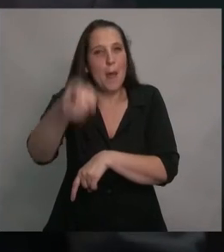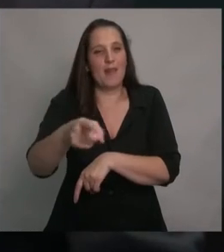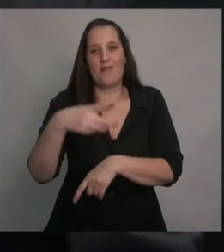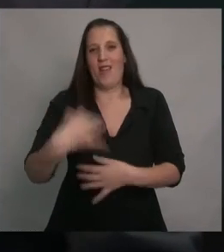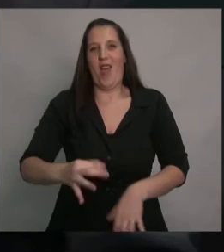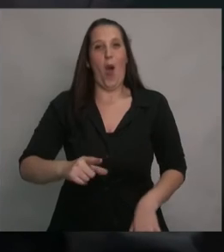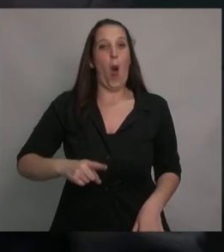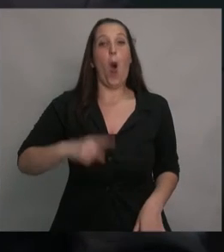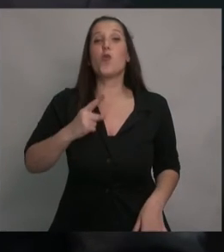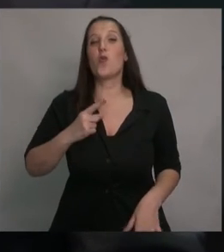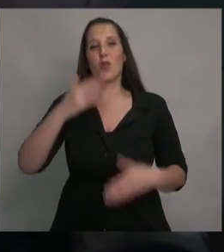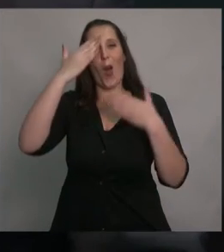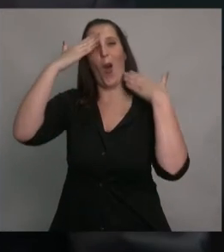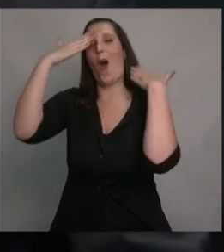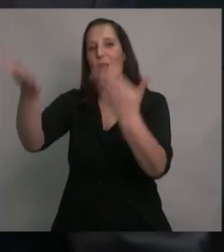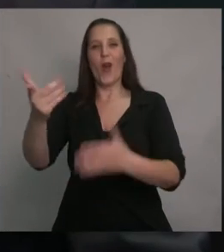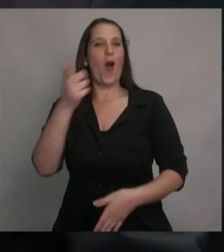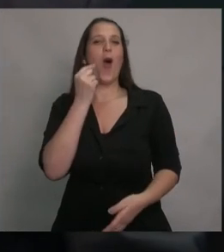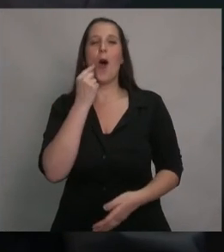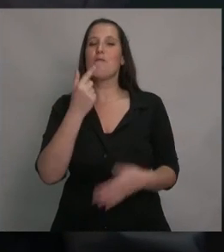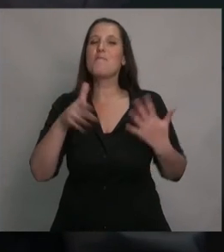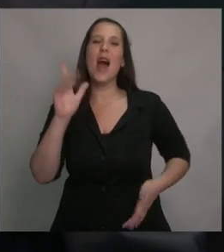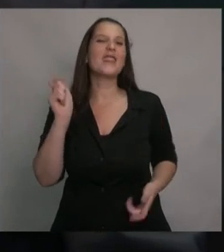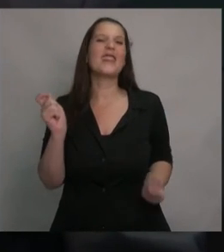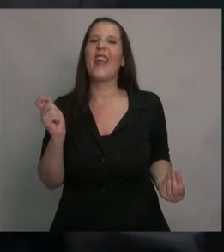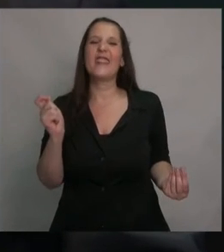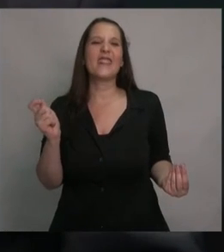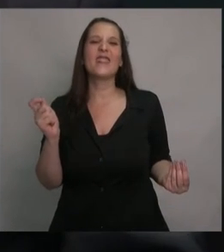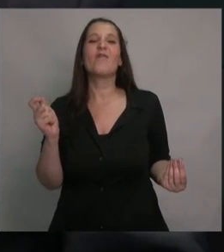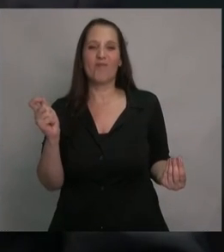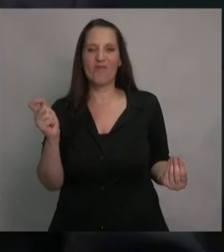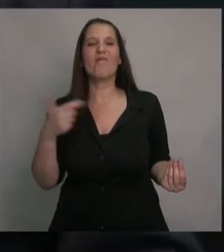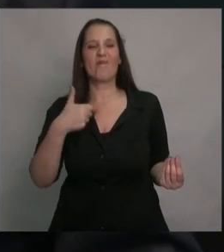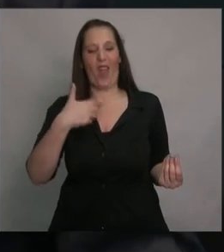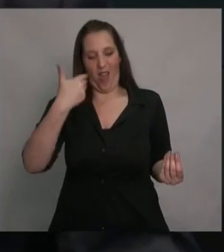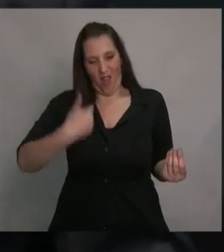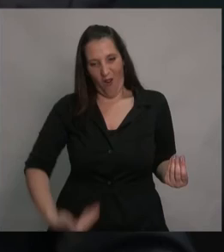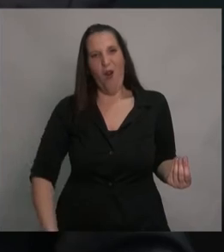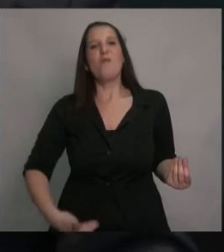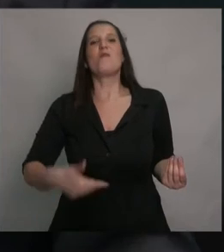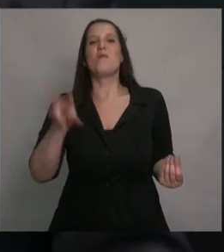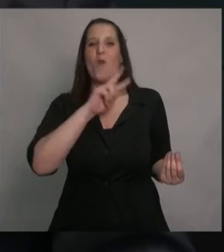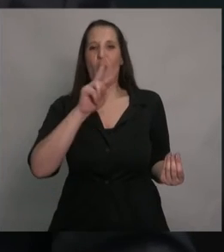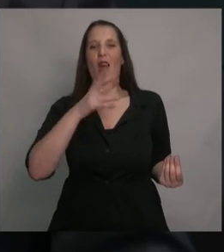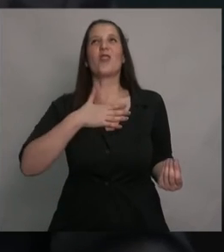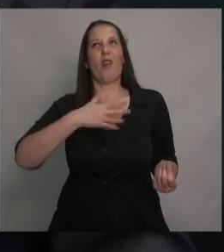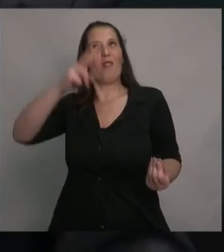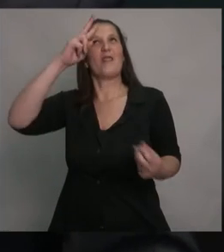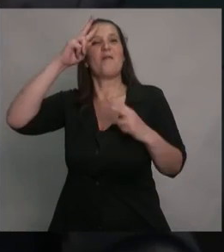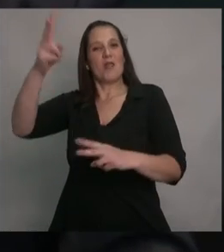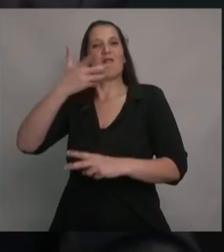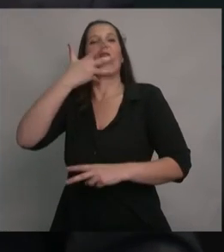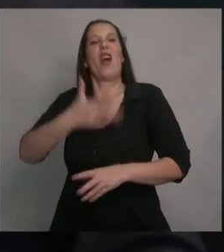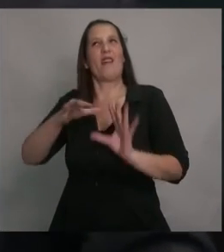orgullo y honor que puede sentir un hombre y una mujer de estos tiempos. Es ser un hombre y una mujer de Fidel.